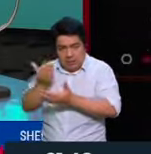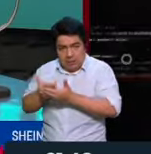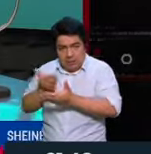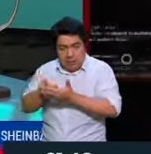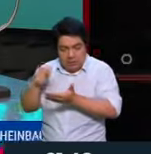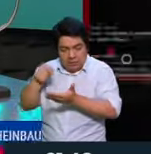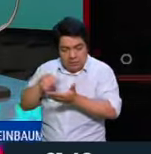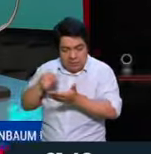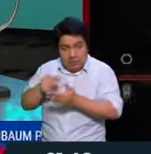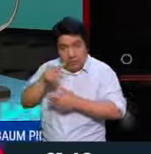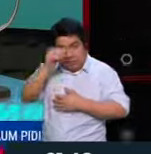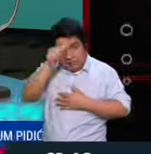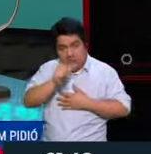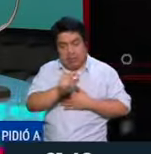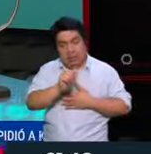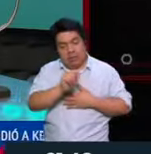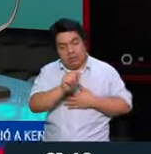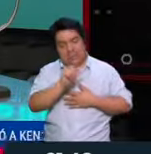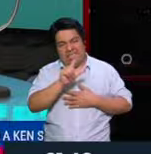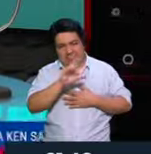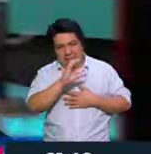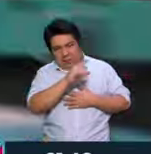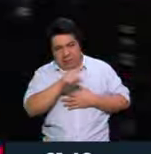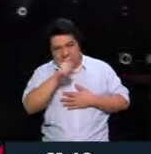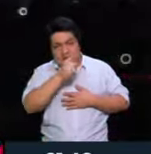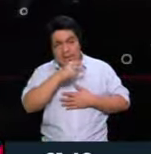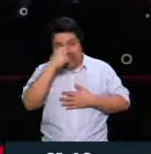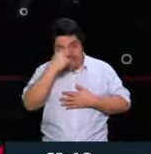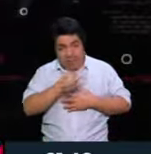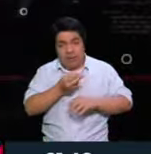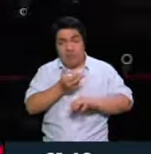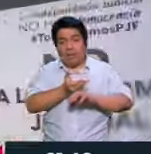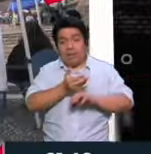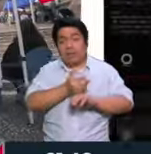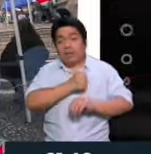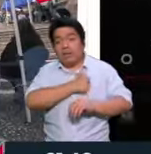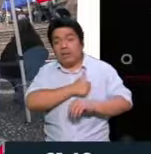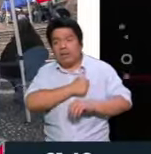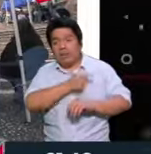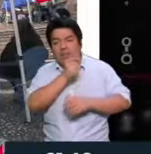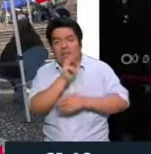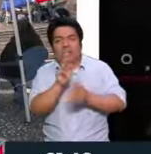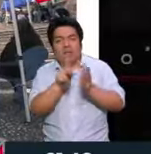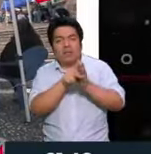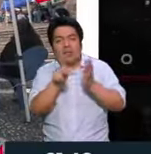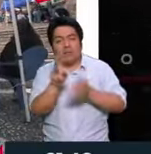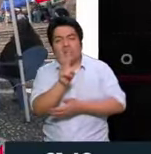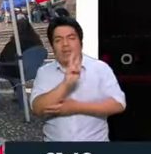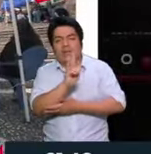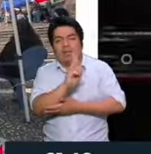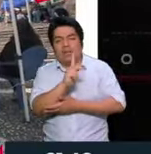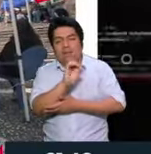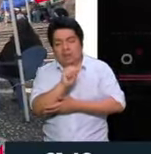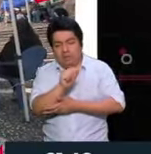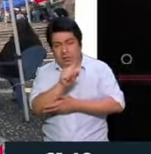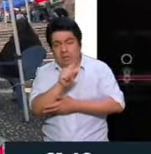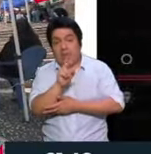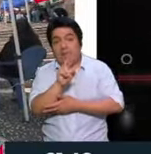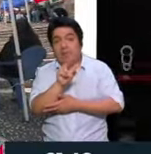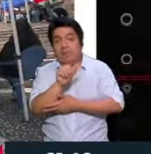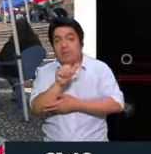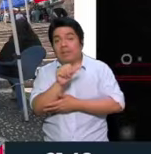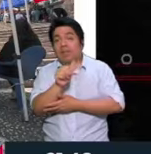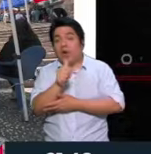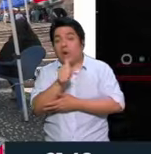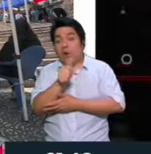el Tratado Comercial México, Estados Unidos, Canadá. La editorial del Washington Post, publicada el 25 de agosto y firmada